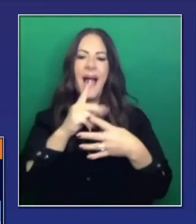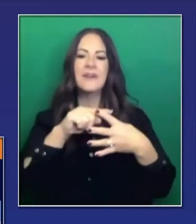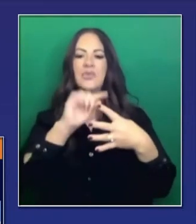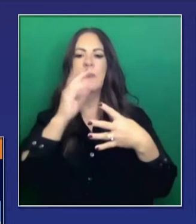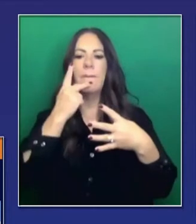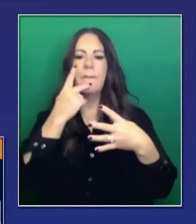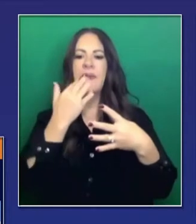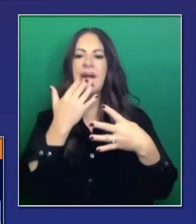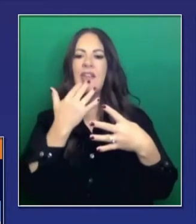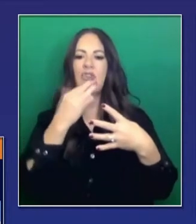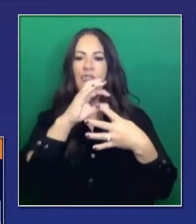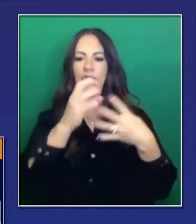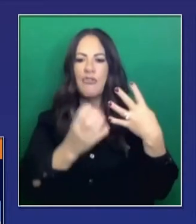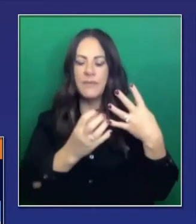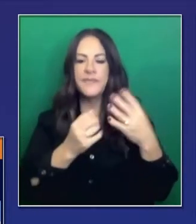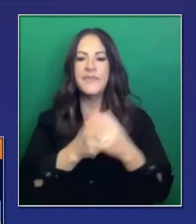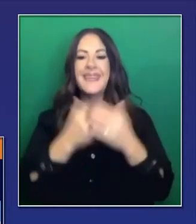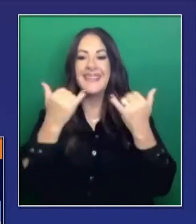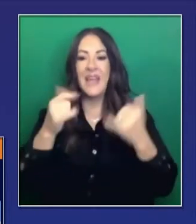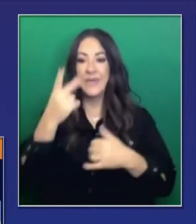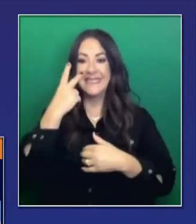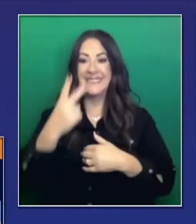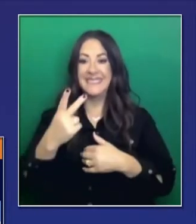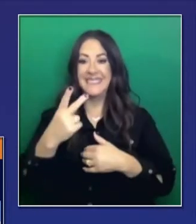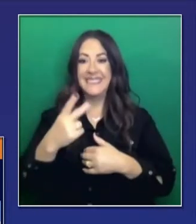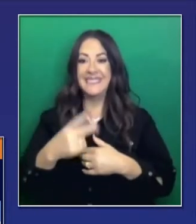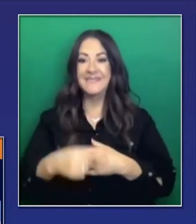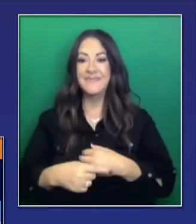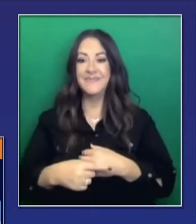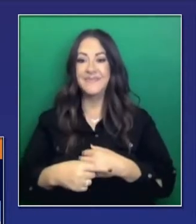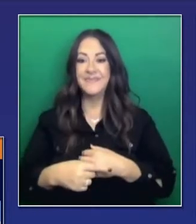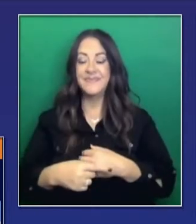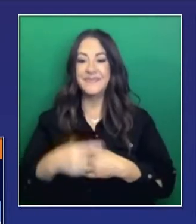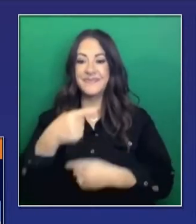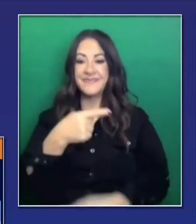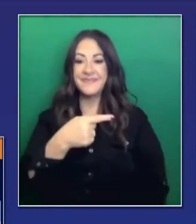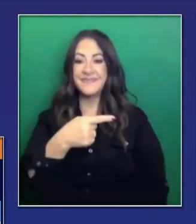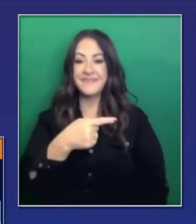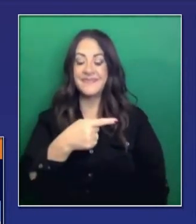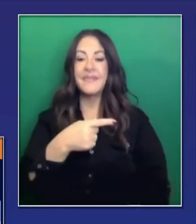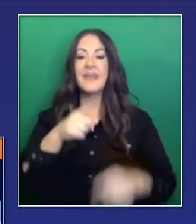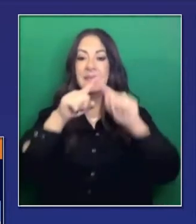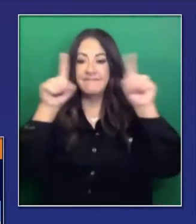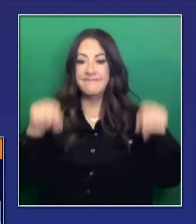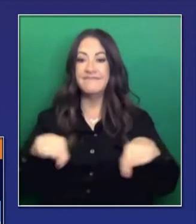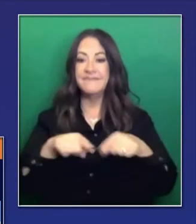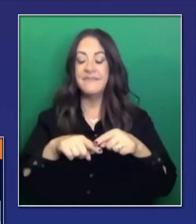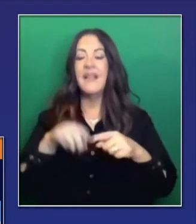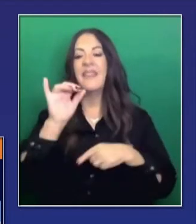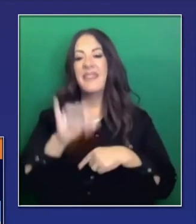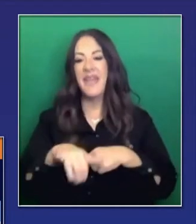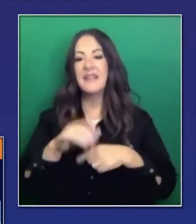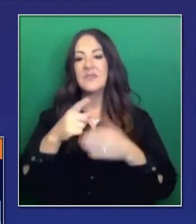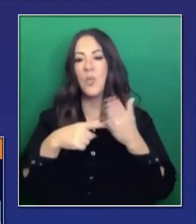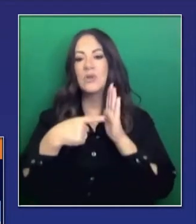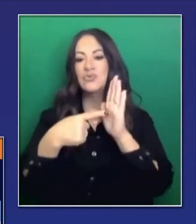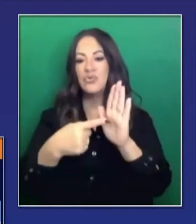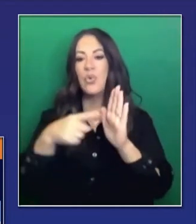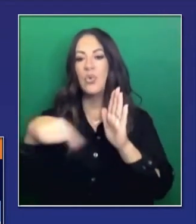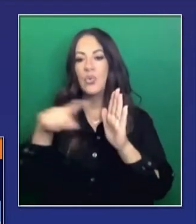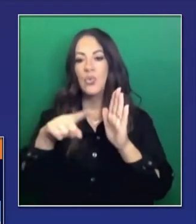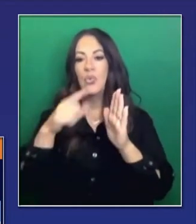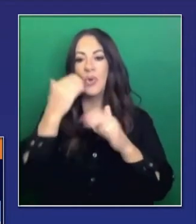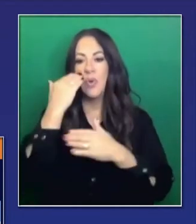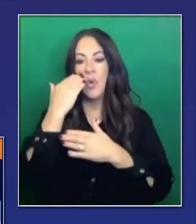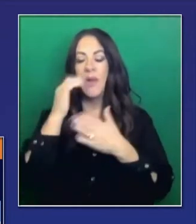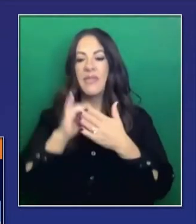ver los requisitos, depende de la... En base a la propuesta que estamos avanzando hoy de